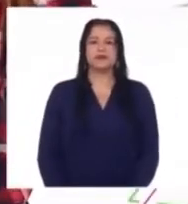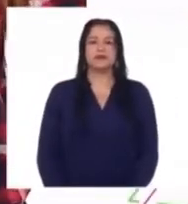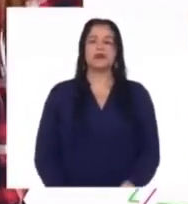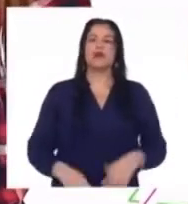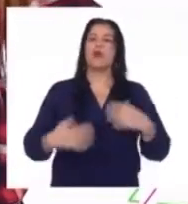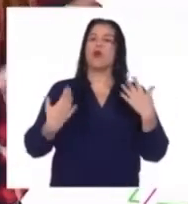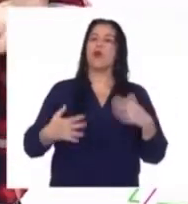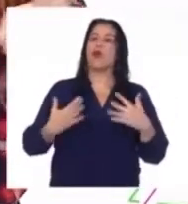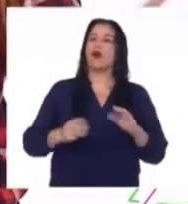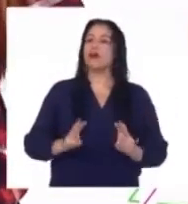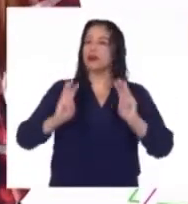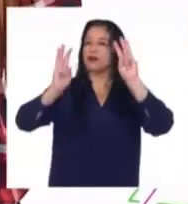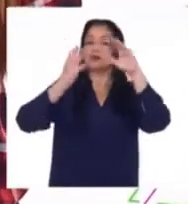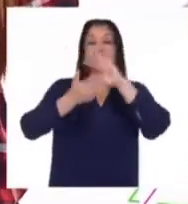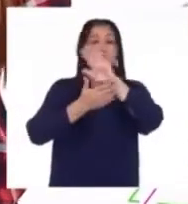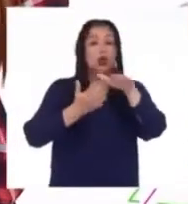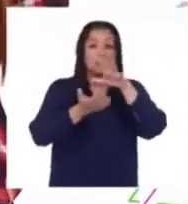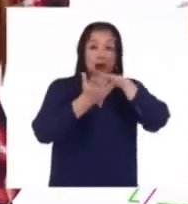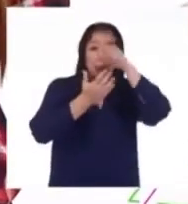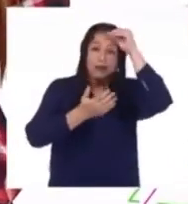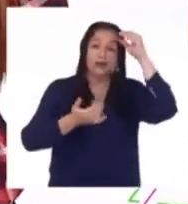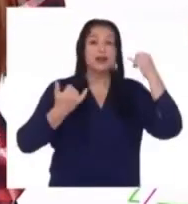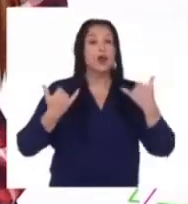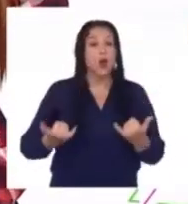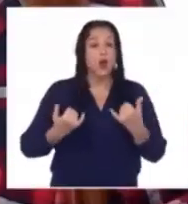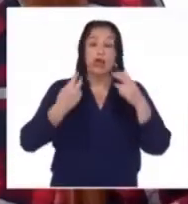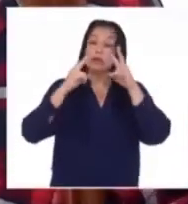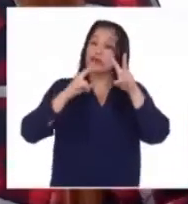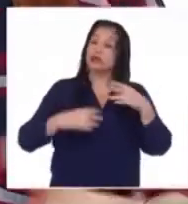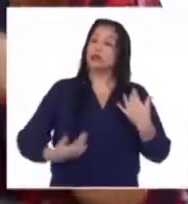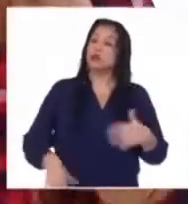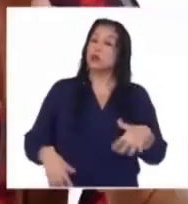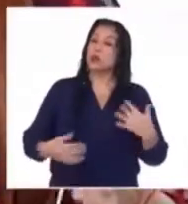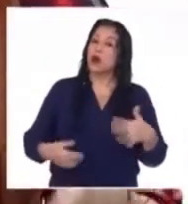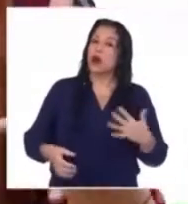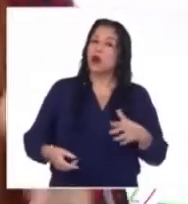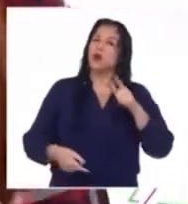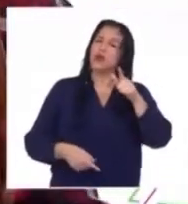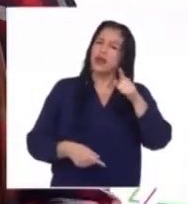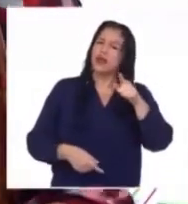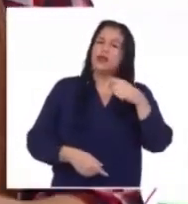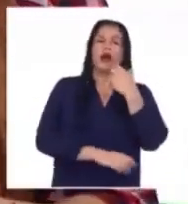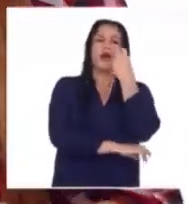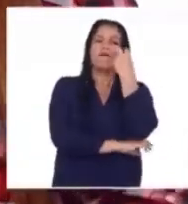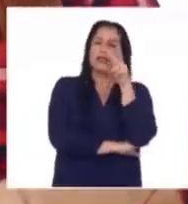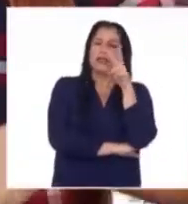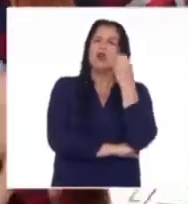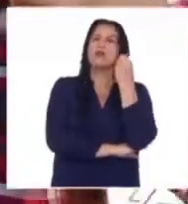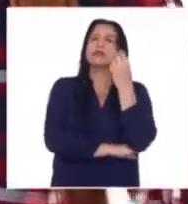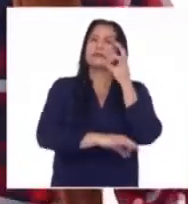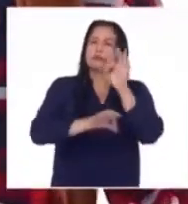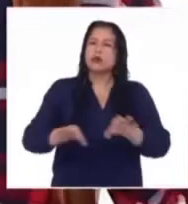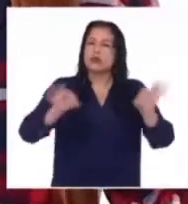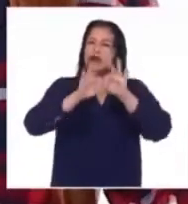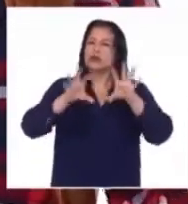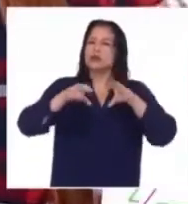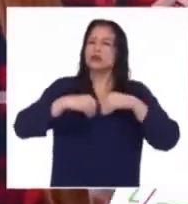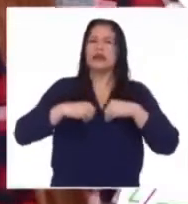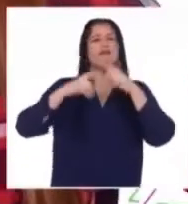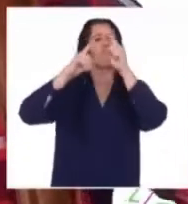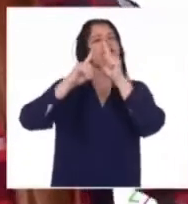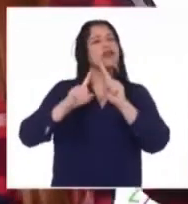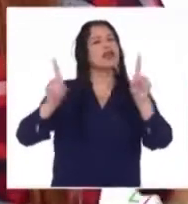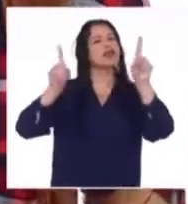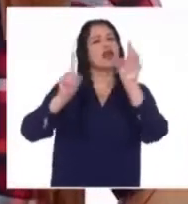Qué enriquecedor todo lo que estamos escuchando y viendo, ¿verdad? ¿Se dan cuenta de qué importante es reconocer la gran diversidad